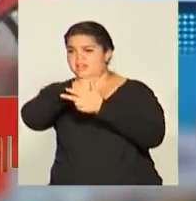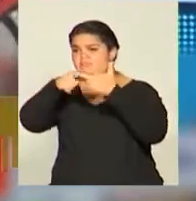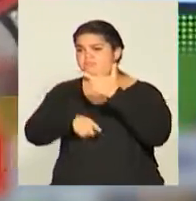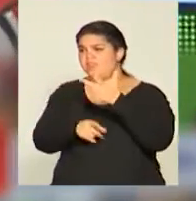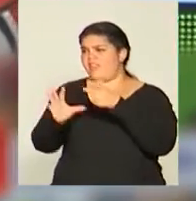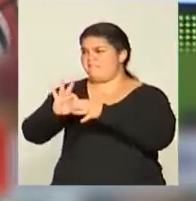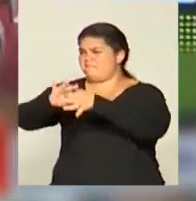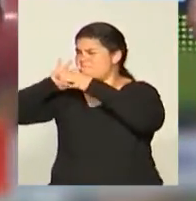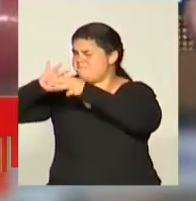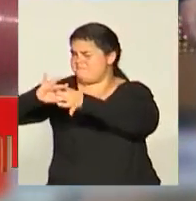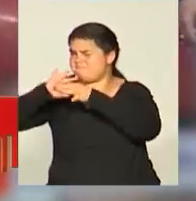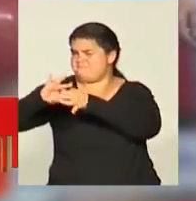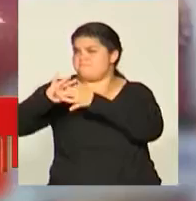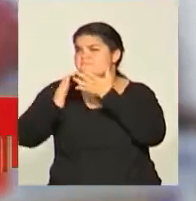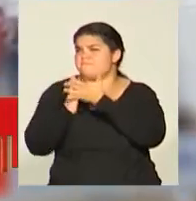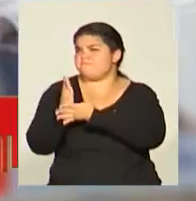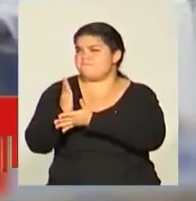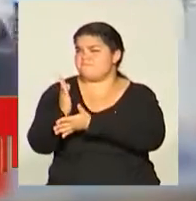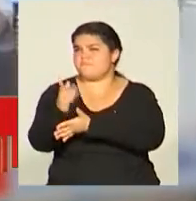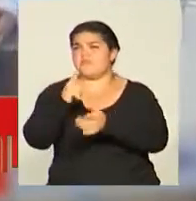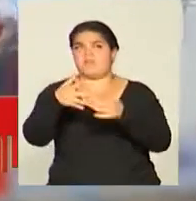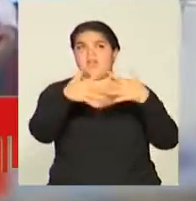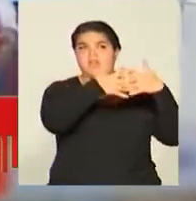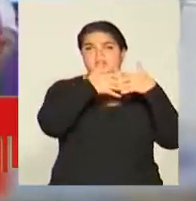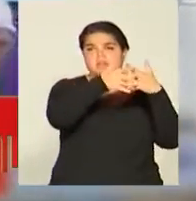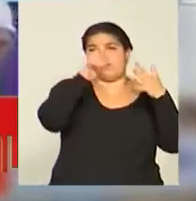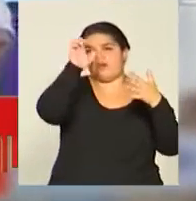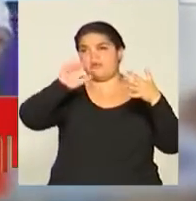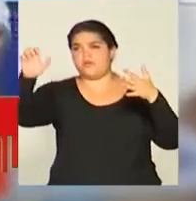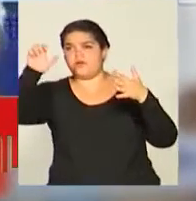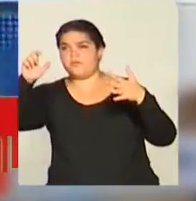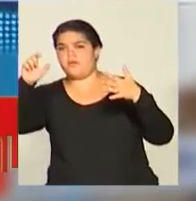polo de contrapoder, digamos, a Estados Unidos, Europa, Japón,